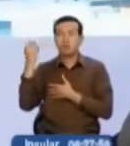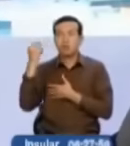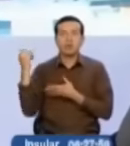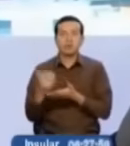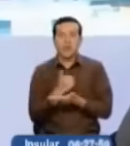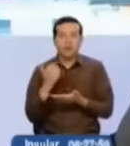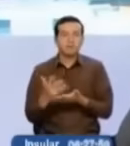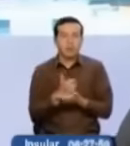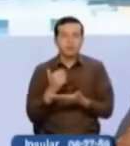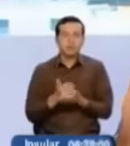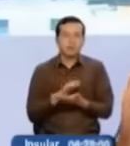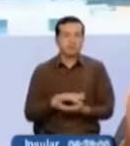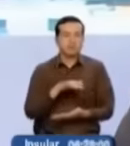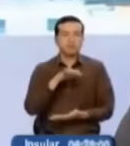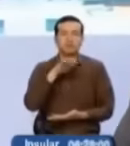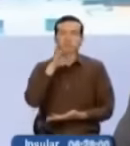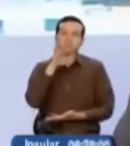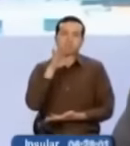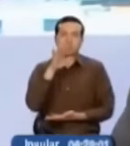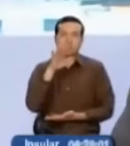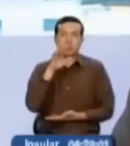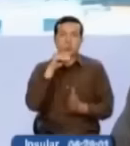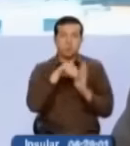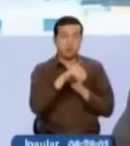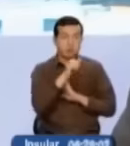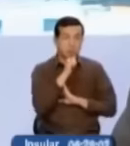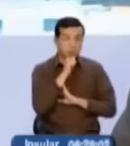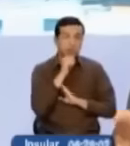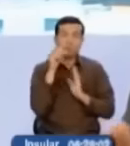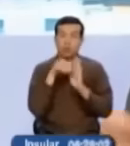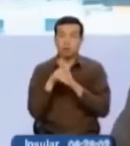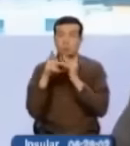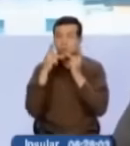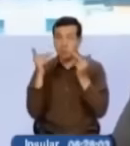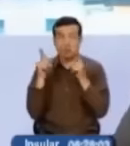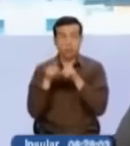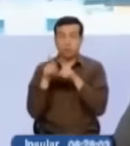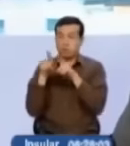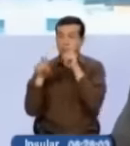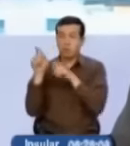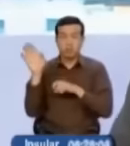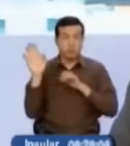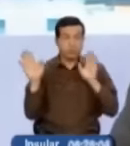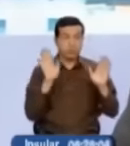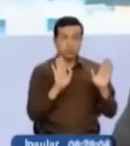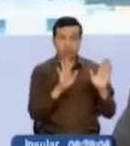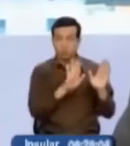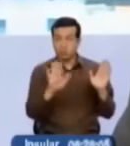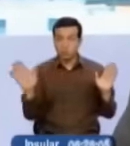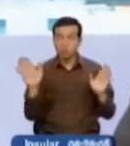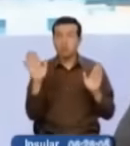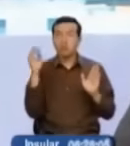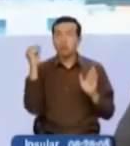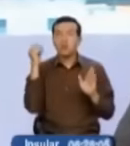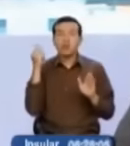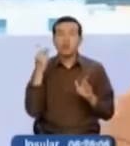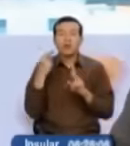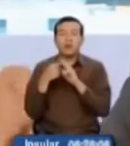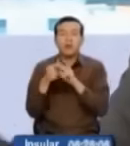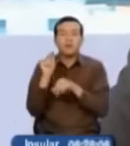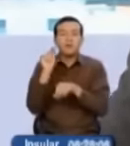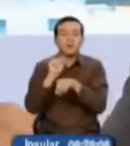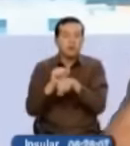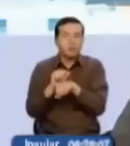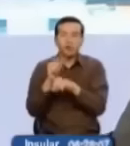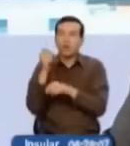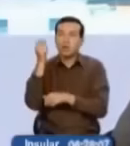capital. No solo los bancos privados, los bancos públicos y también las cooperativas son rentistas de corto plazo. No